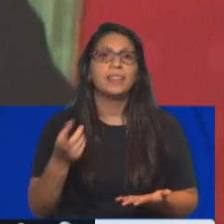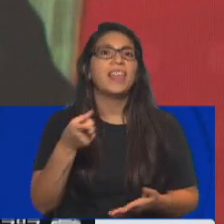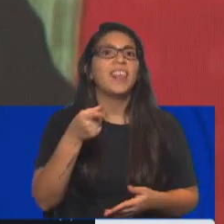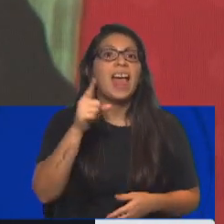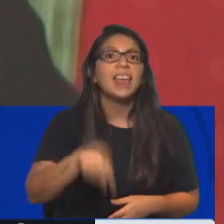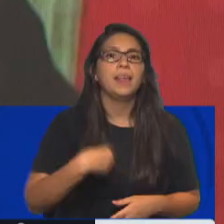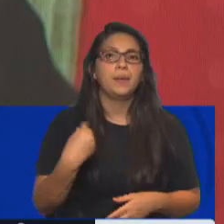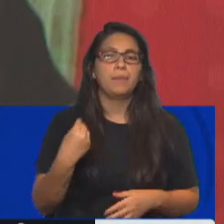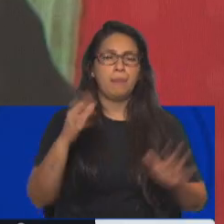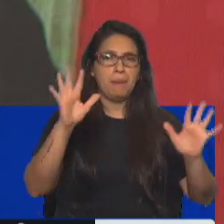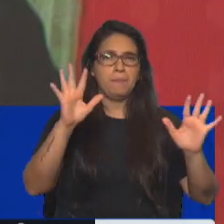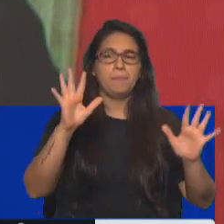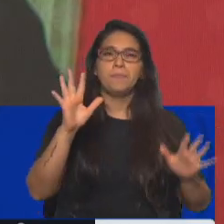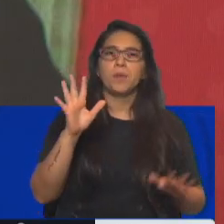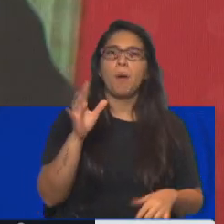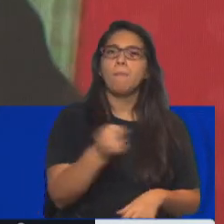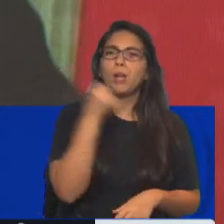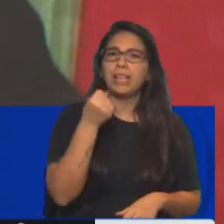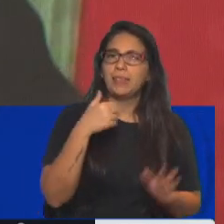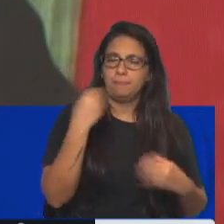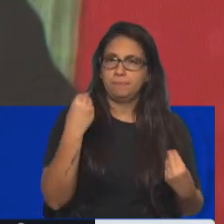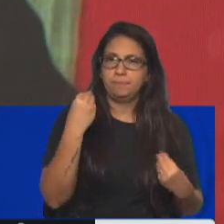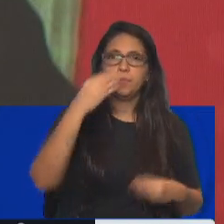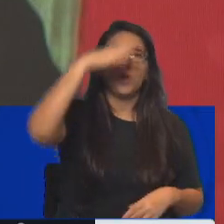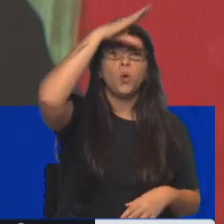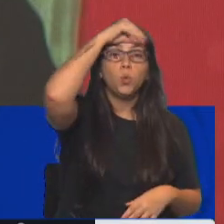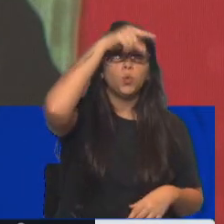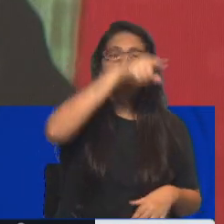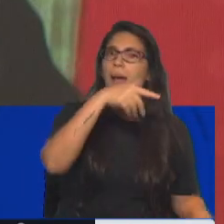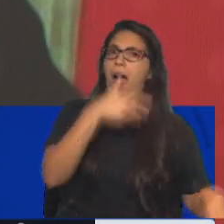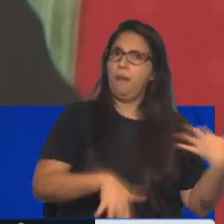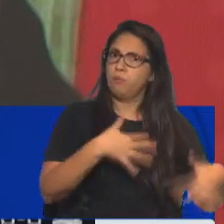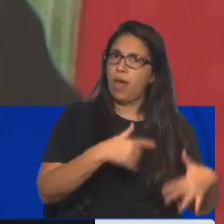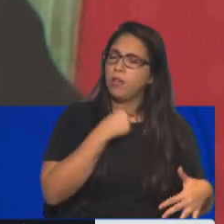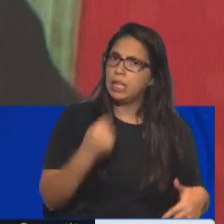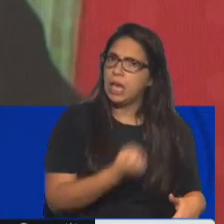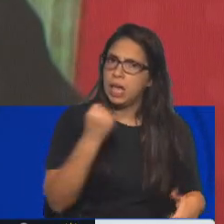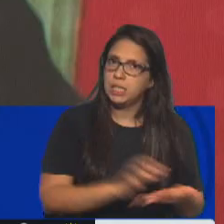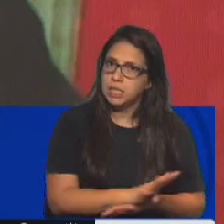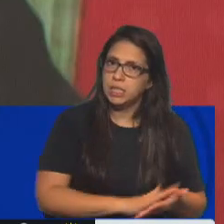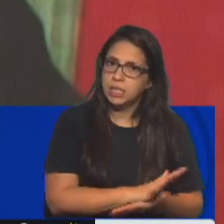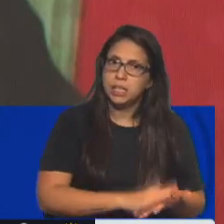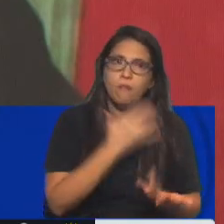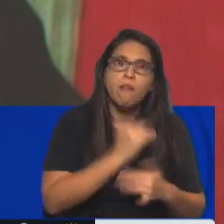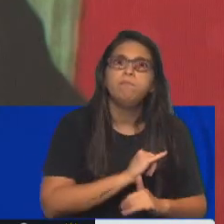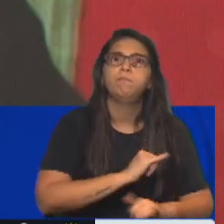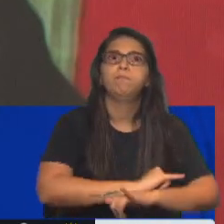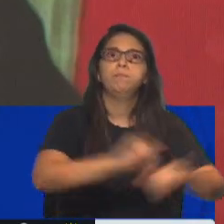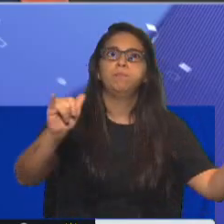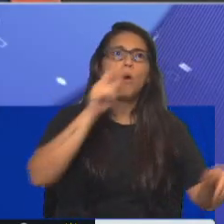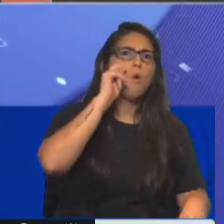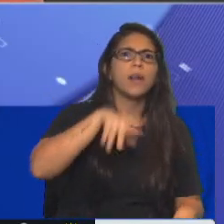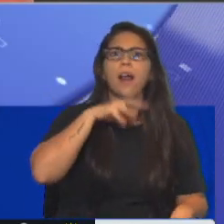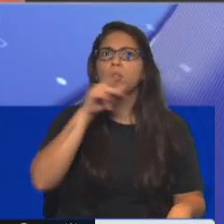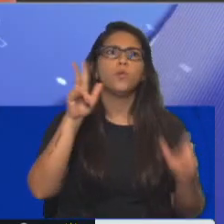puede llegar. A ver, por un lado es un Trump que llega muy apurado por resolver, por dar esta noticia de un cese al fuego.